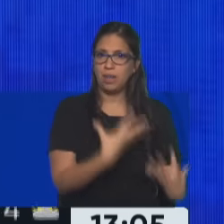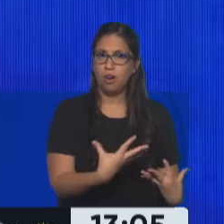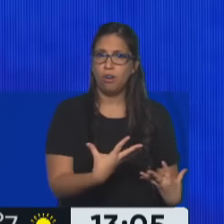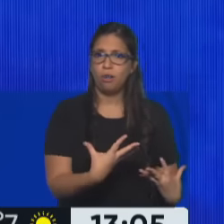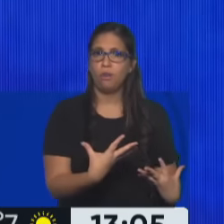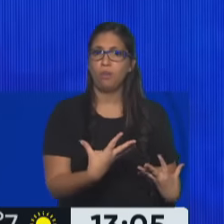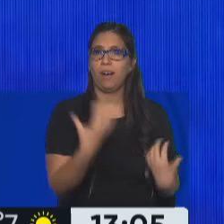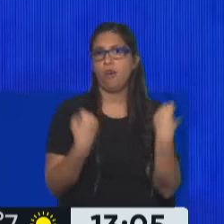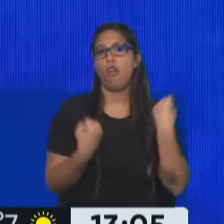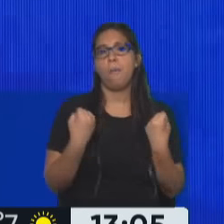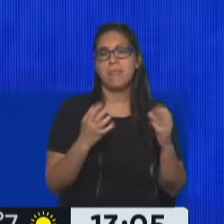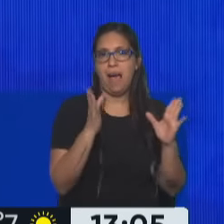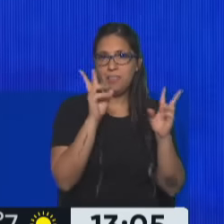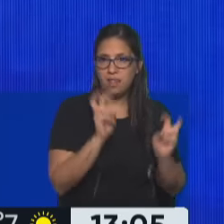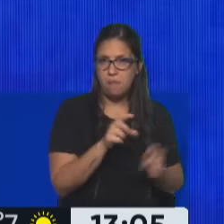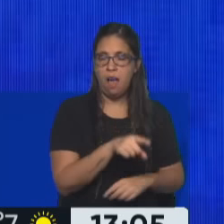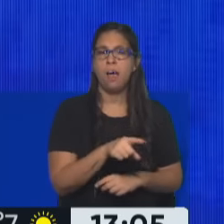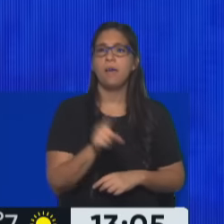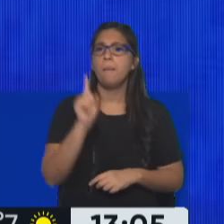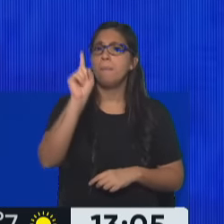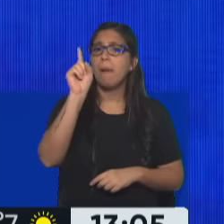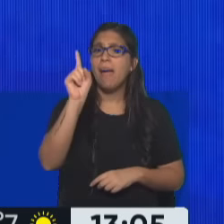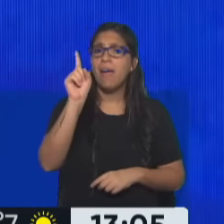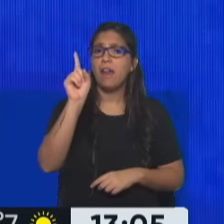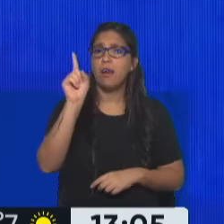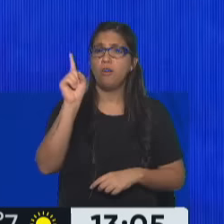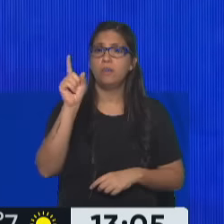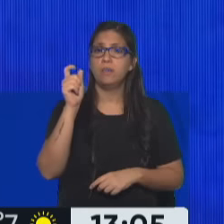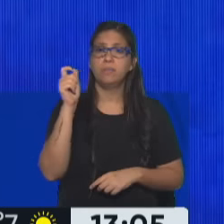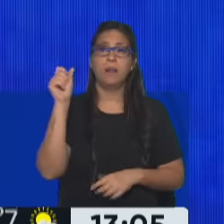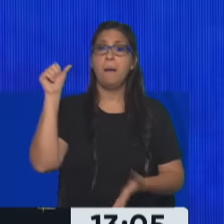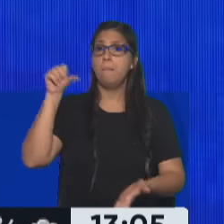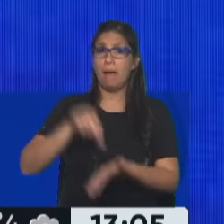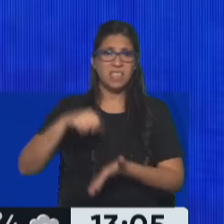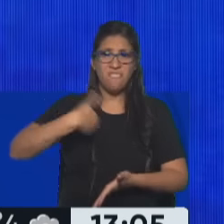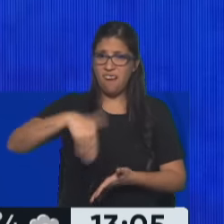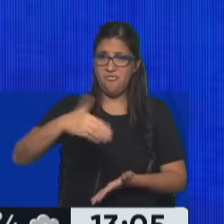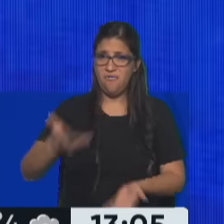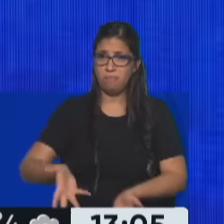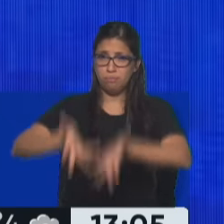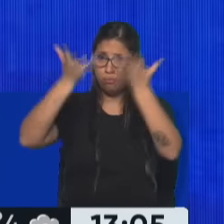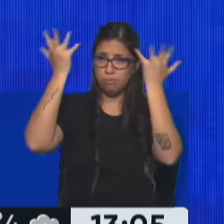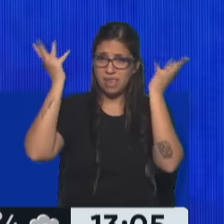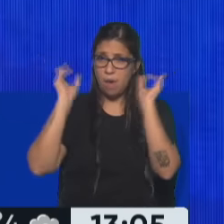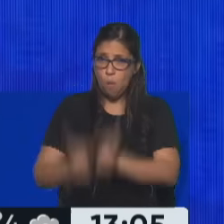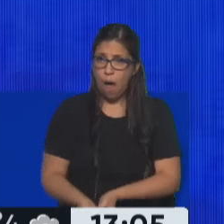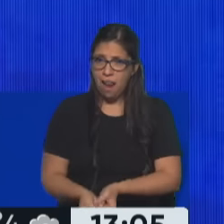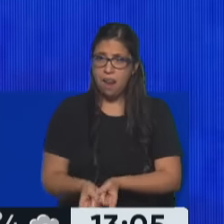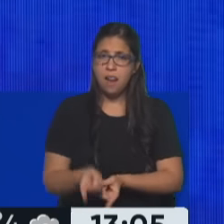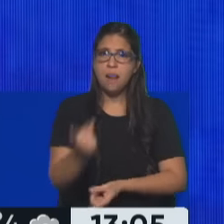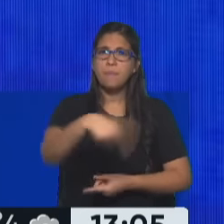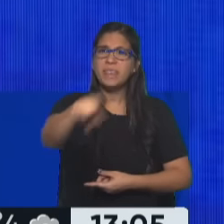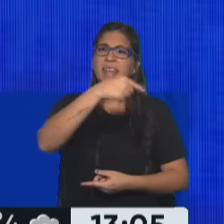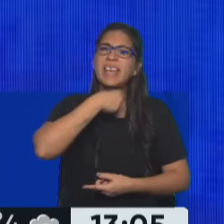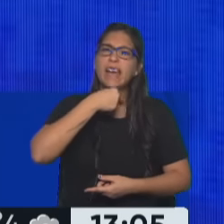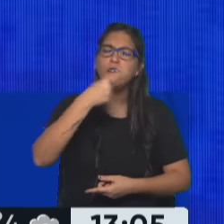la situación económica. Pero no va a alterar el hecho de que este país se va a recuperar. Eso es lo que quiero que